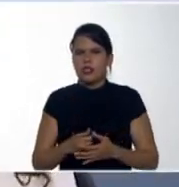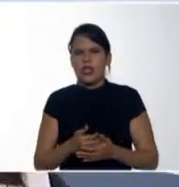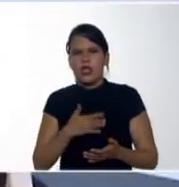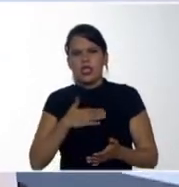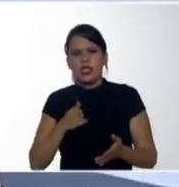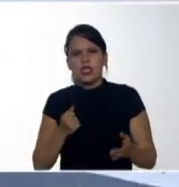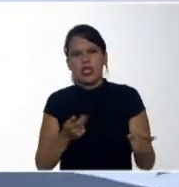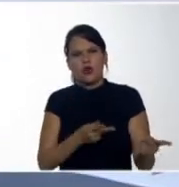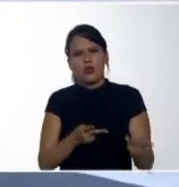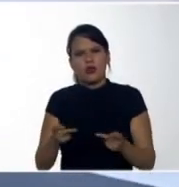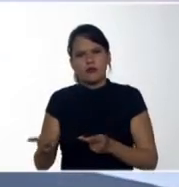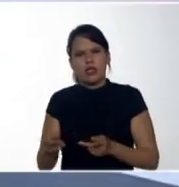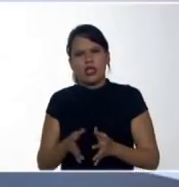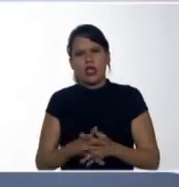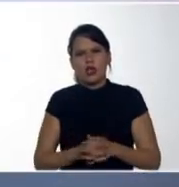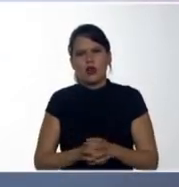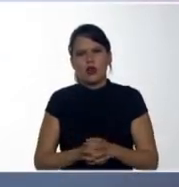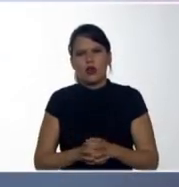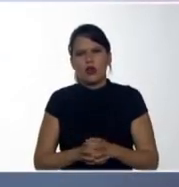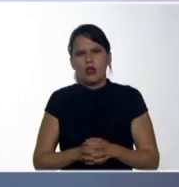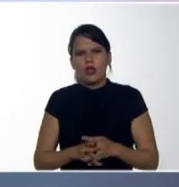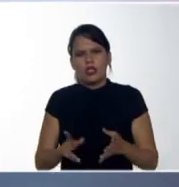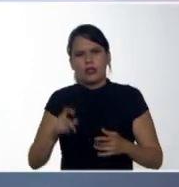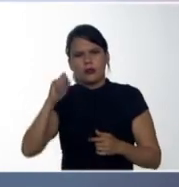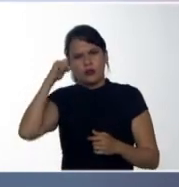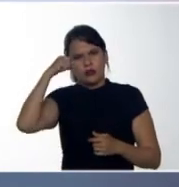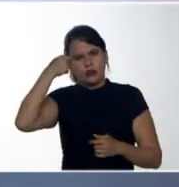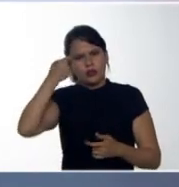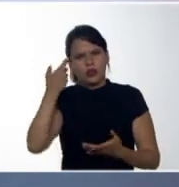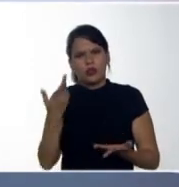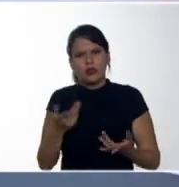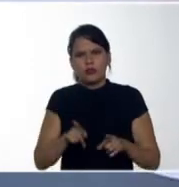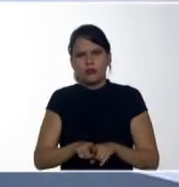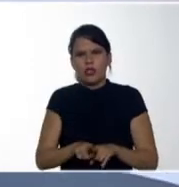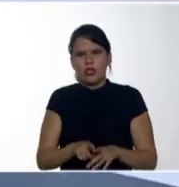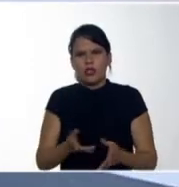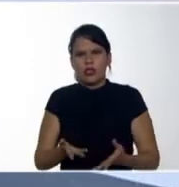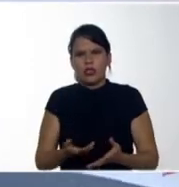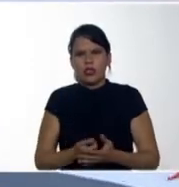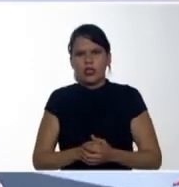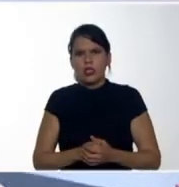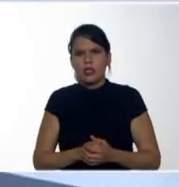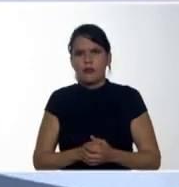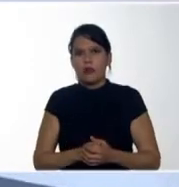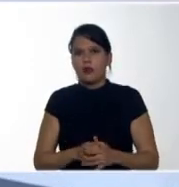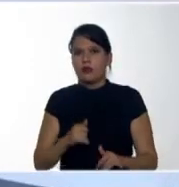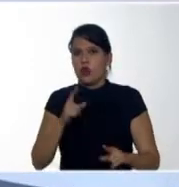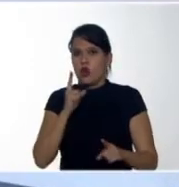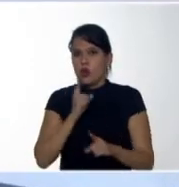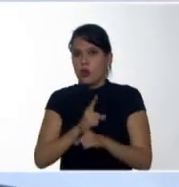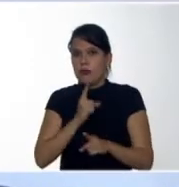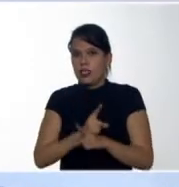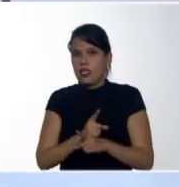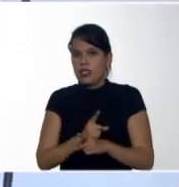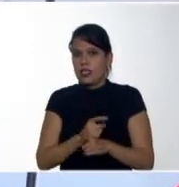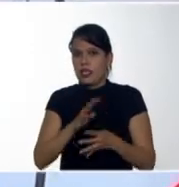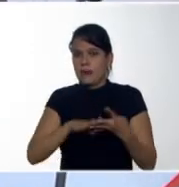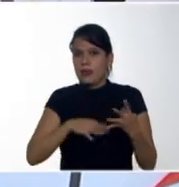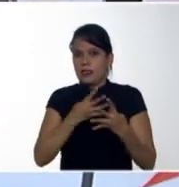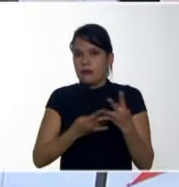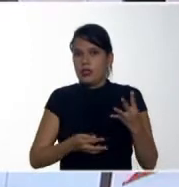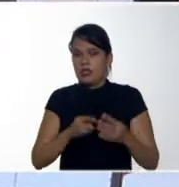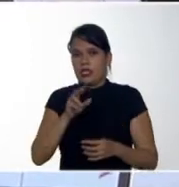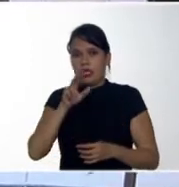quiero invitarlos, ok, que estamos y recordarles que estamos en el reto matemático 3, en su